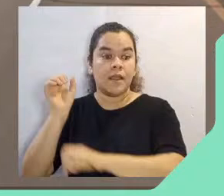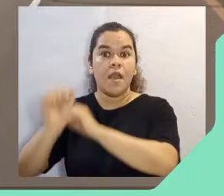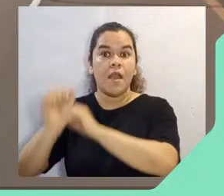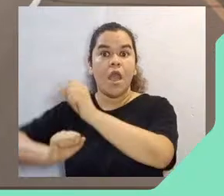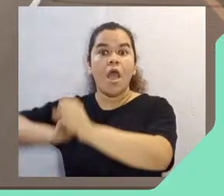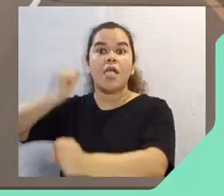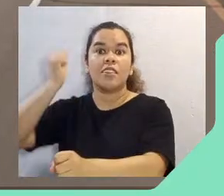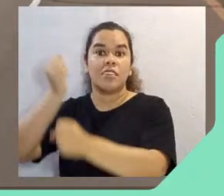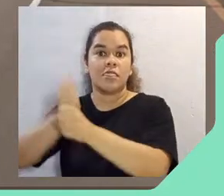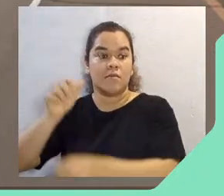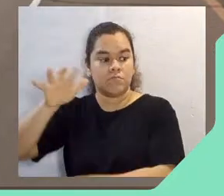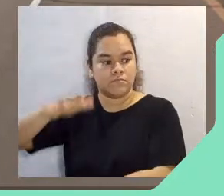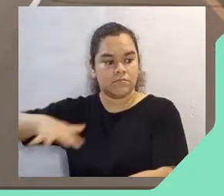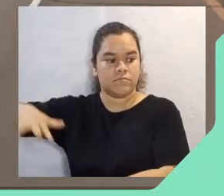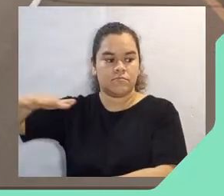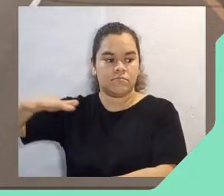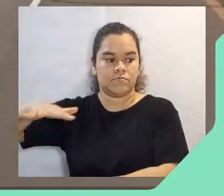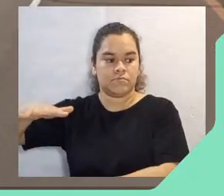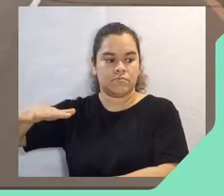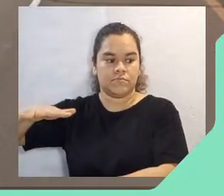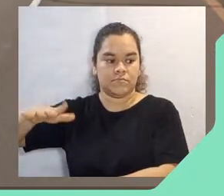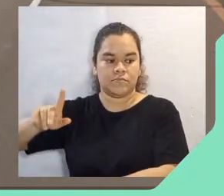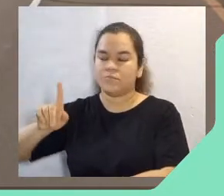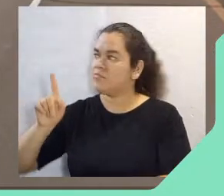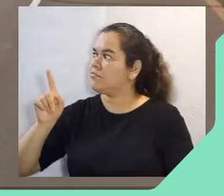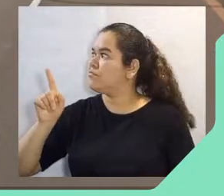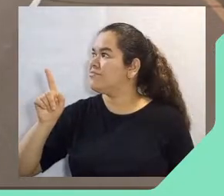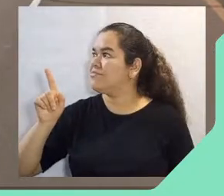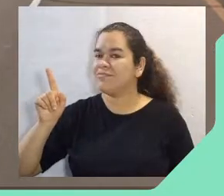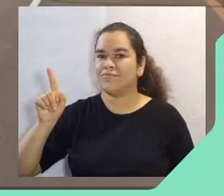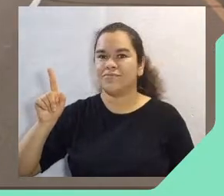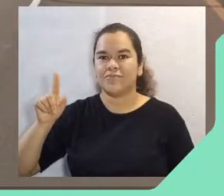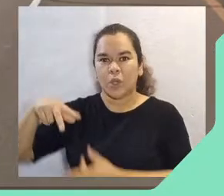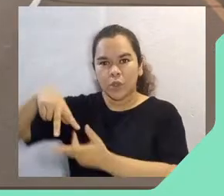pequeña línea que ustedes ven acá, con un transformador